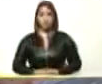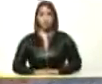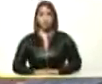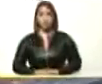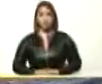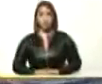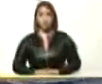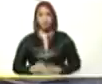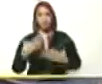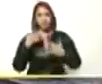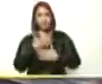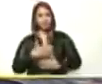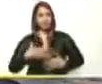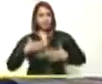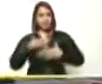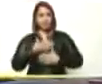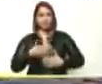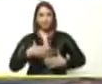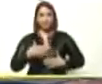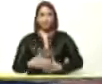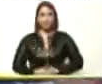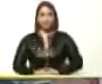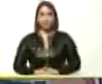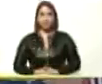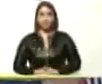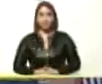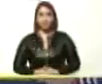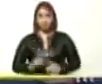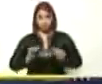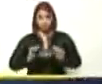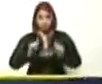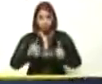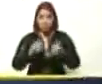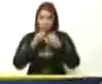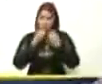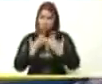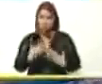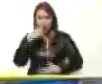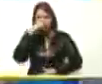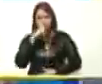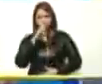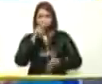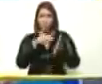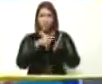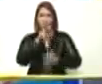de satisfacciones, arrancó muy bien el año 2021,